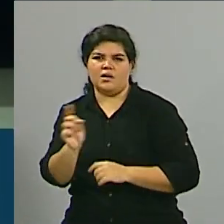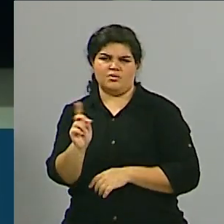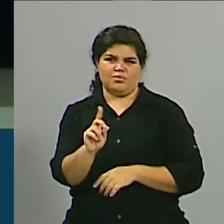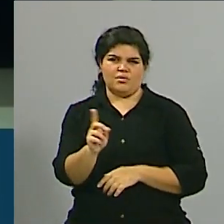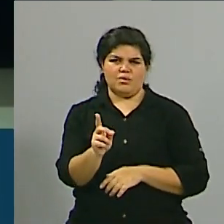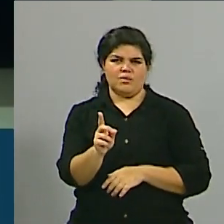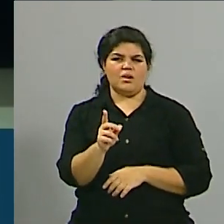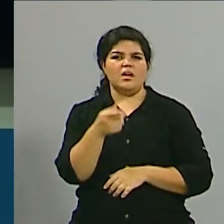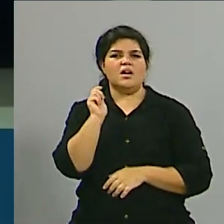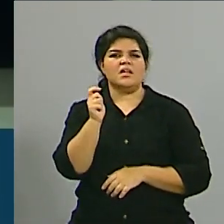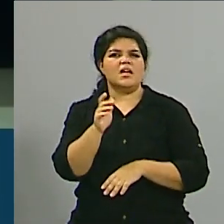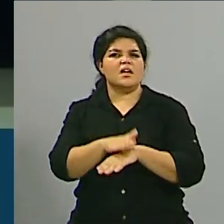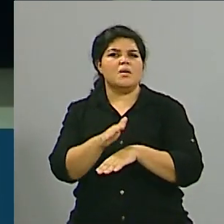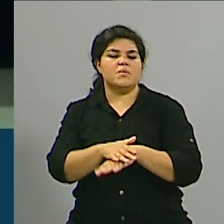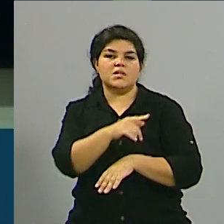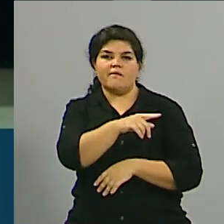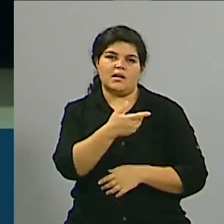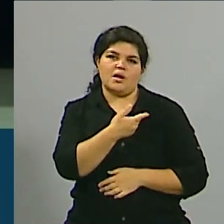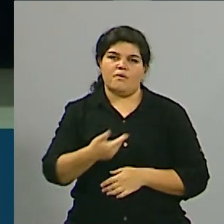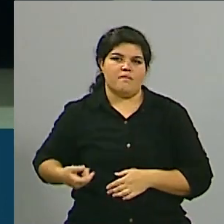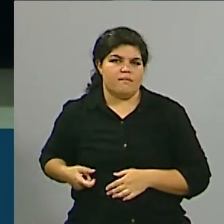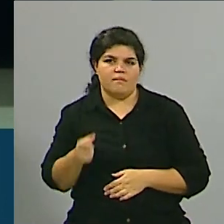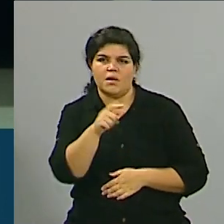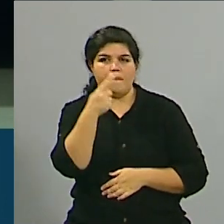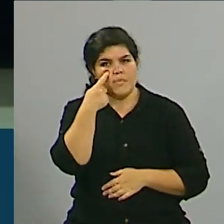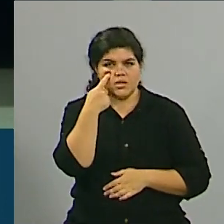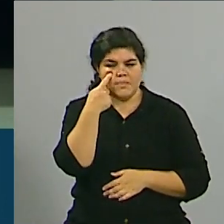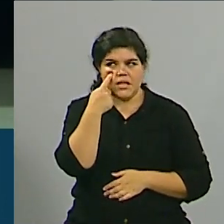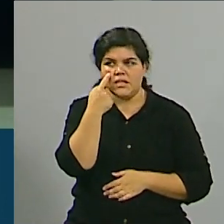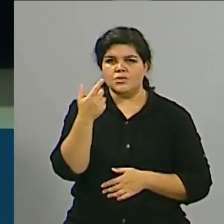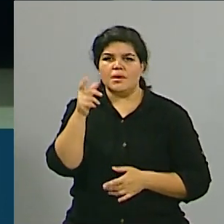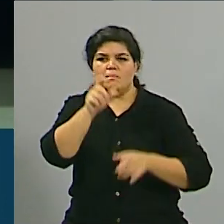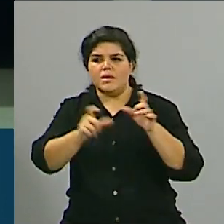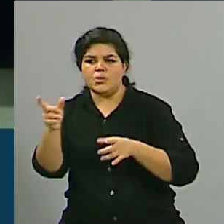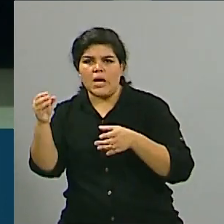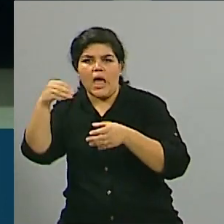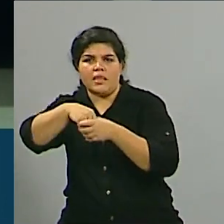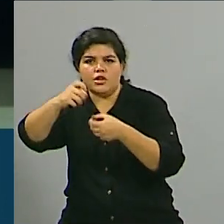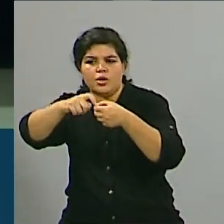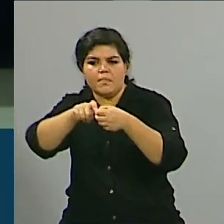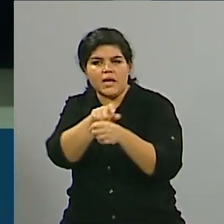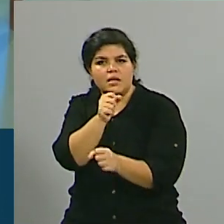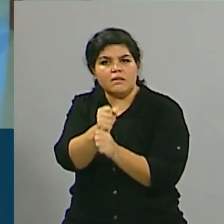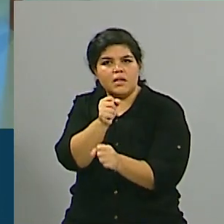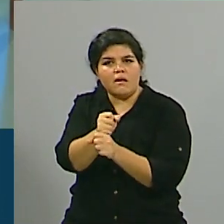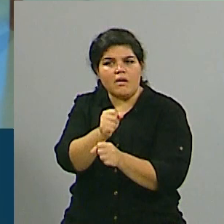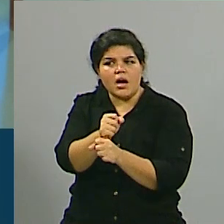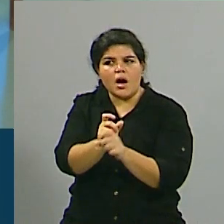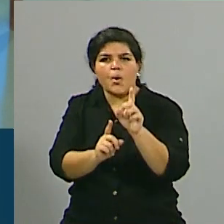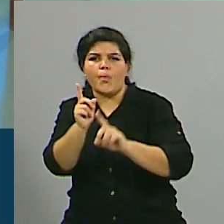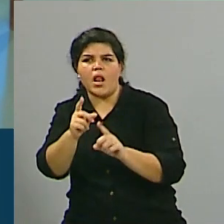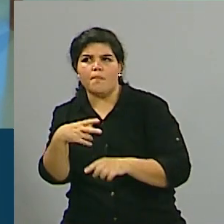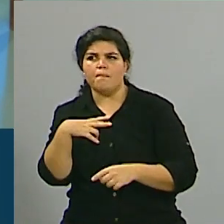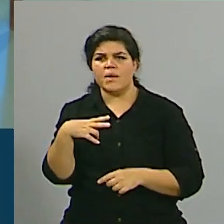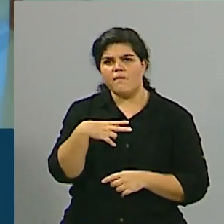inmiscuido en eso, y la gente queda en el limbo, no sabe si es empleado privado, empleado público, juegan muchas veces con el tema